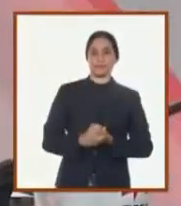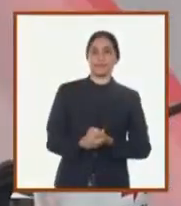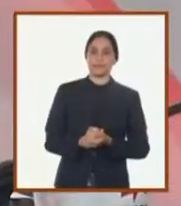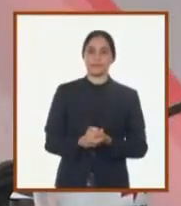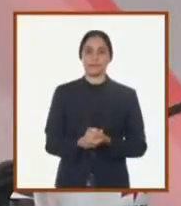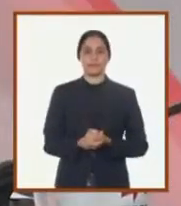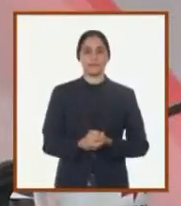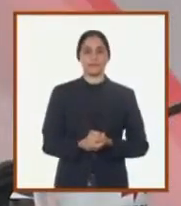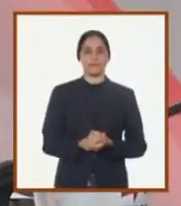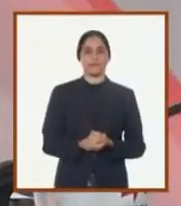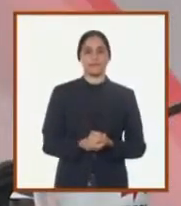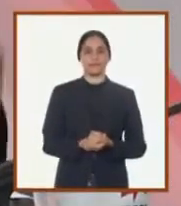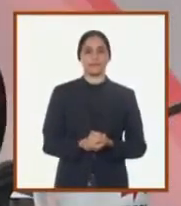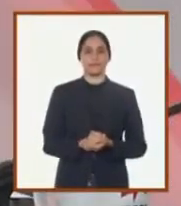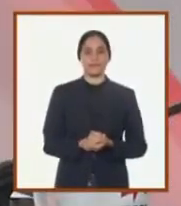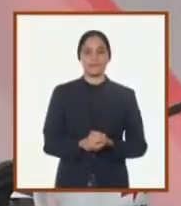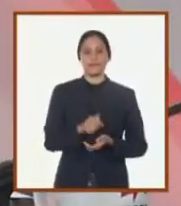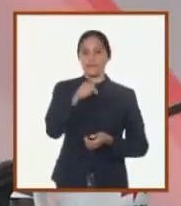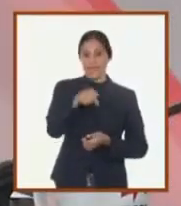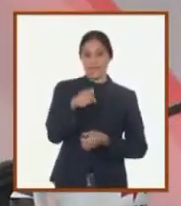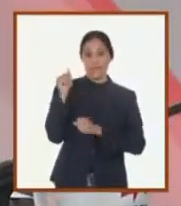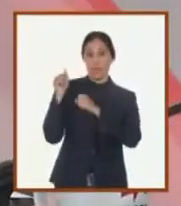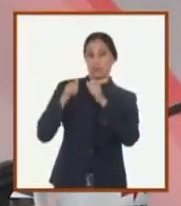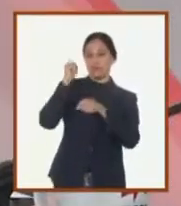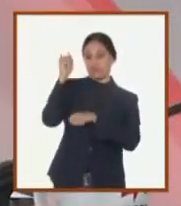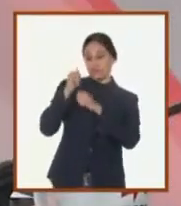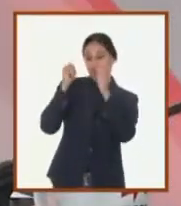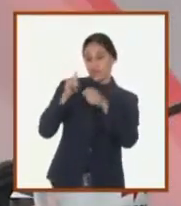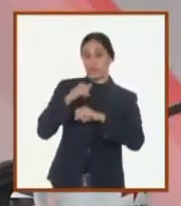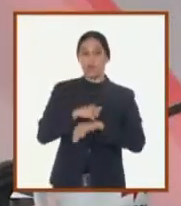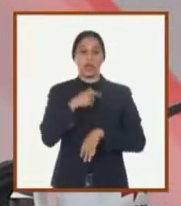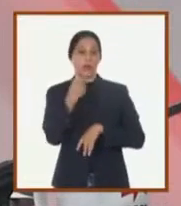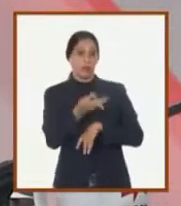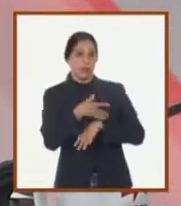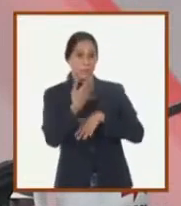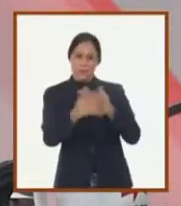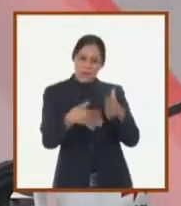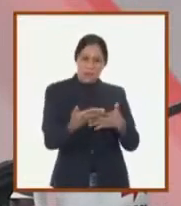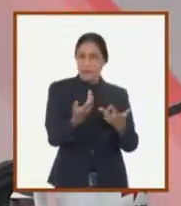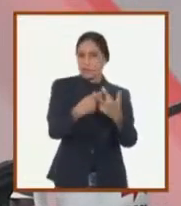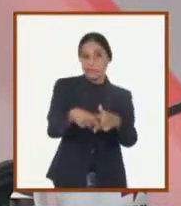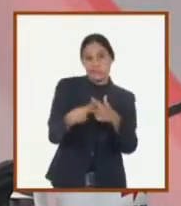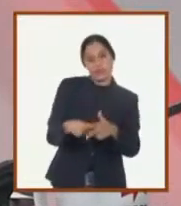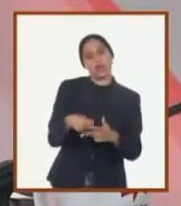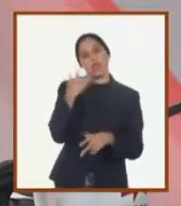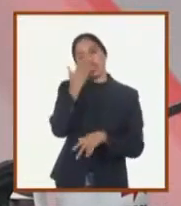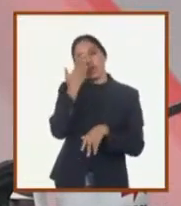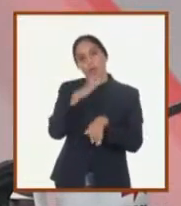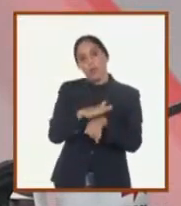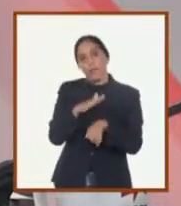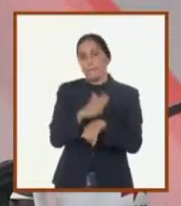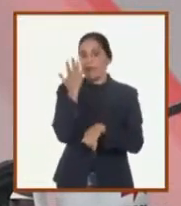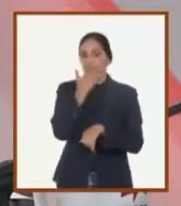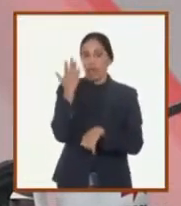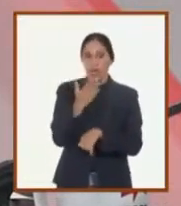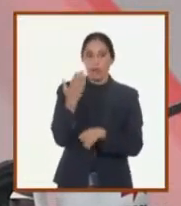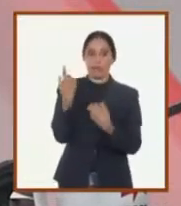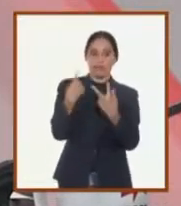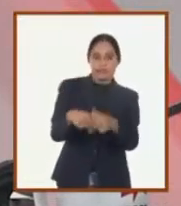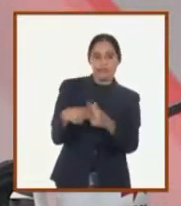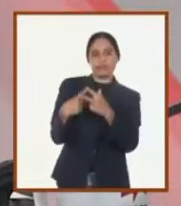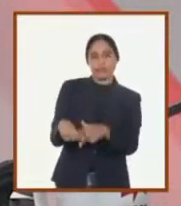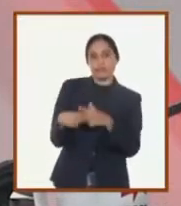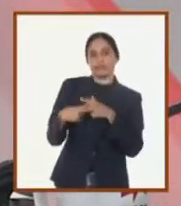gonis bueno esa Celia material otra vez con problema les doy mis disculpas realmente por lo que ha